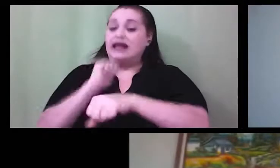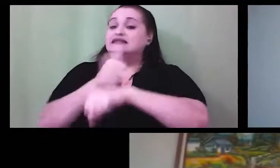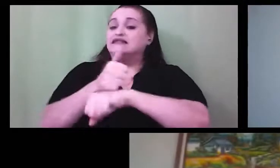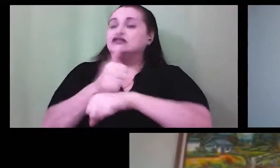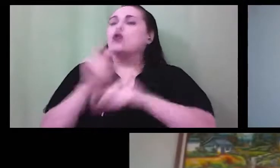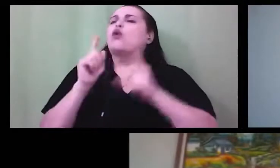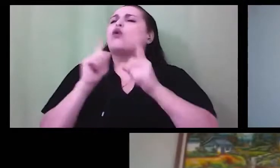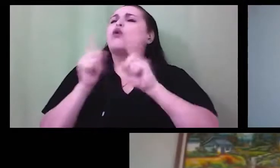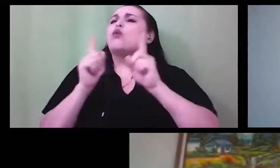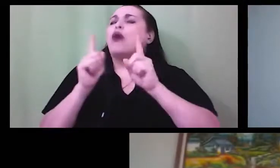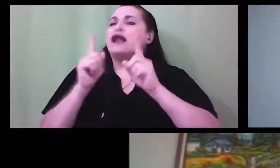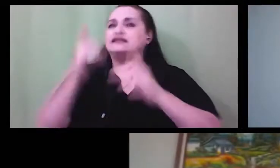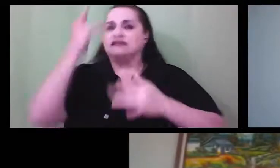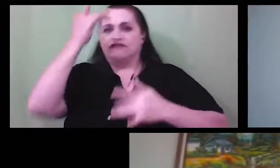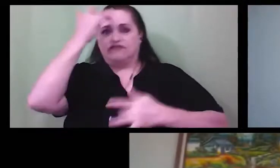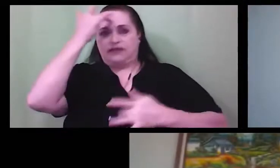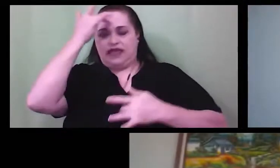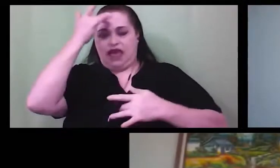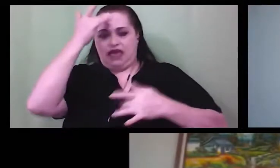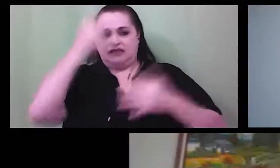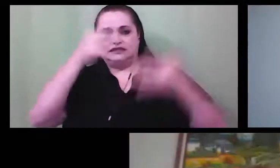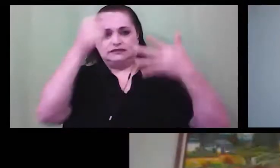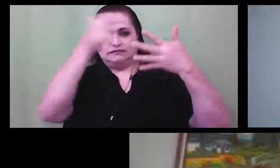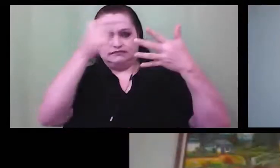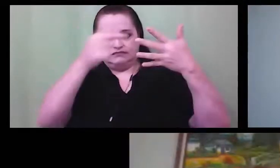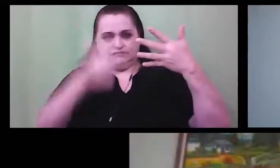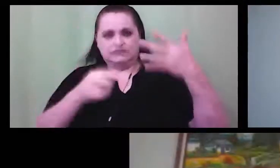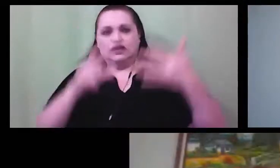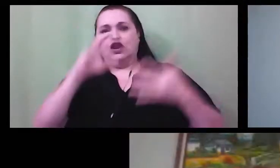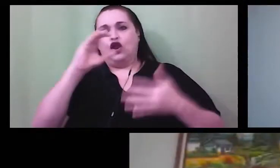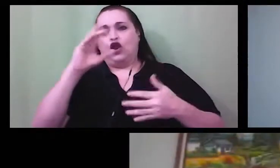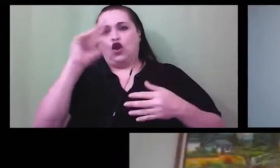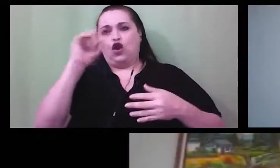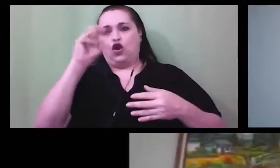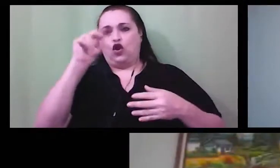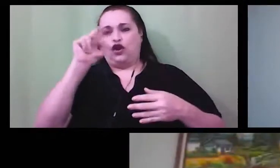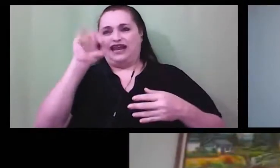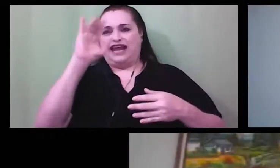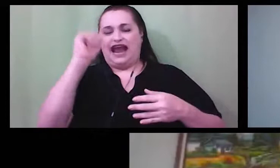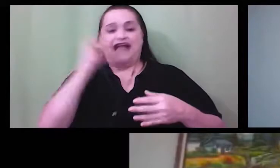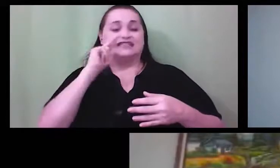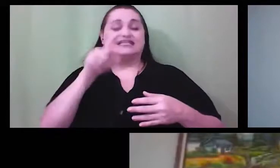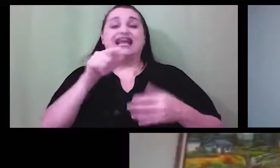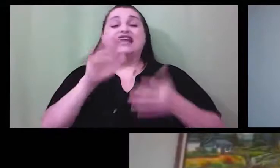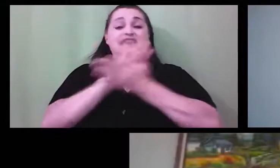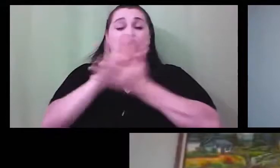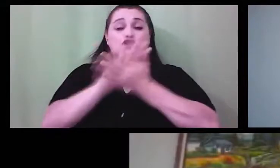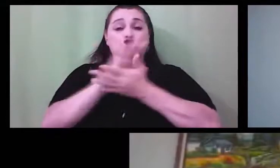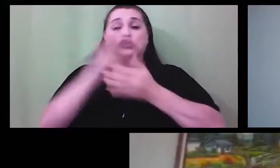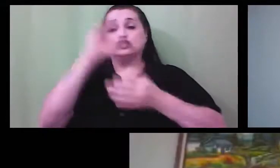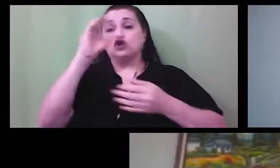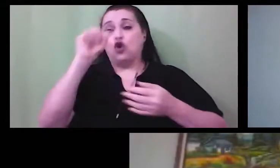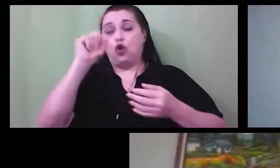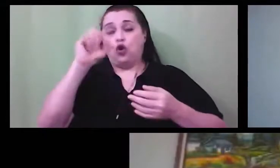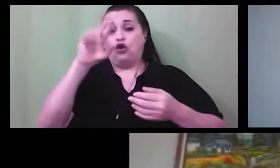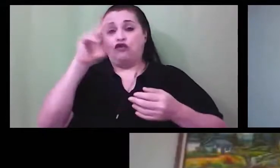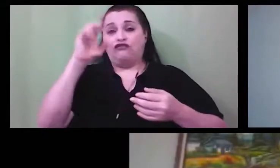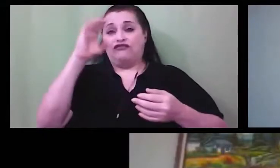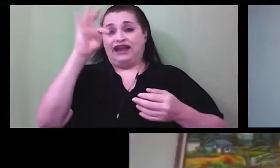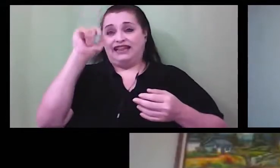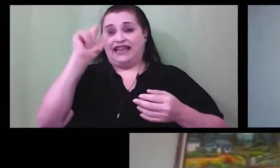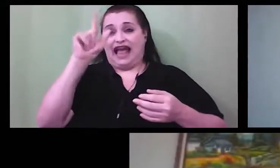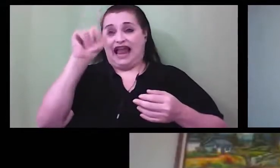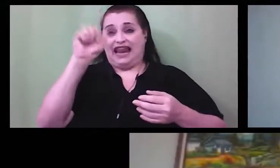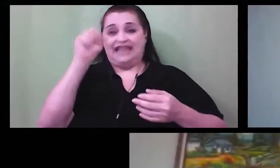cuáles son las enfermedades catalogadas como crónicas, ¿verdad? Los trastornos colorectales, como una de las que tiene mi hijo,